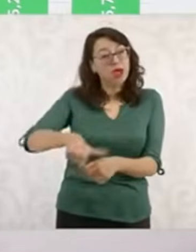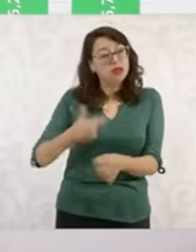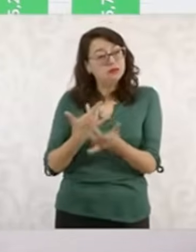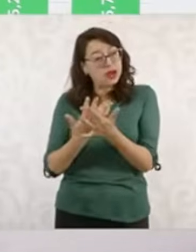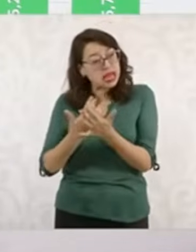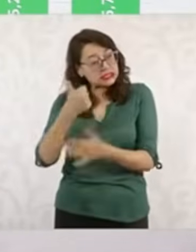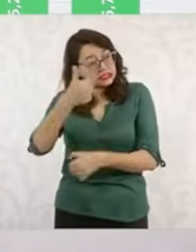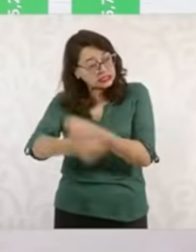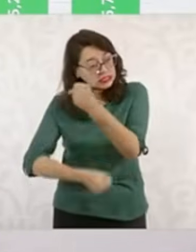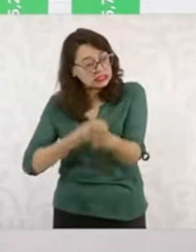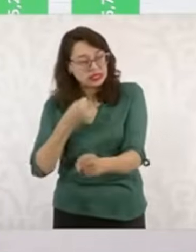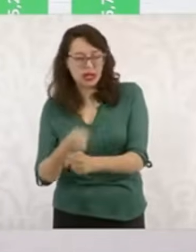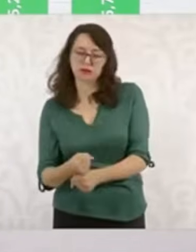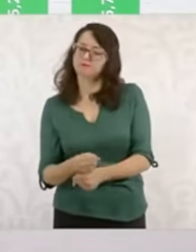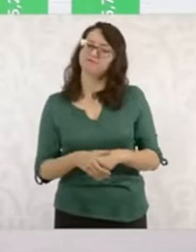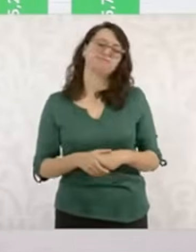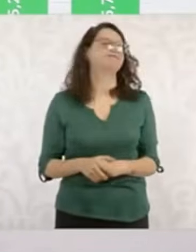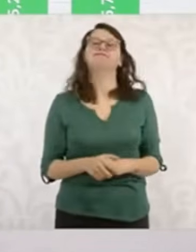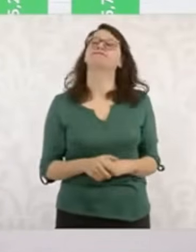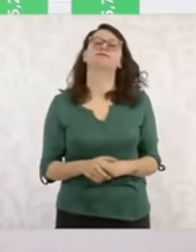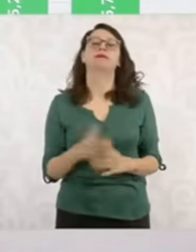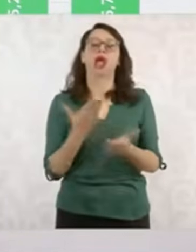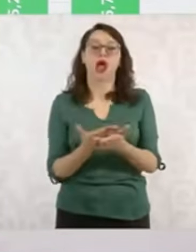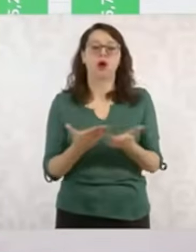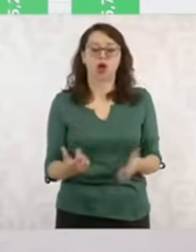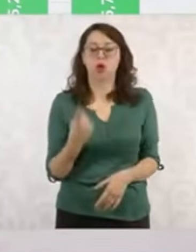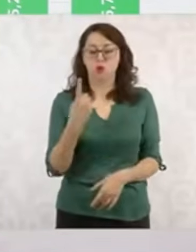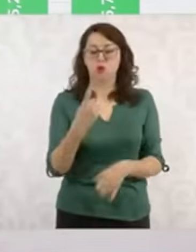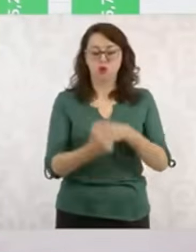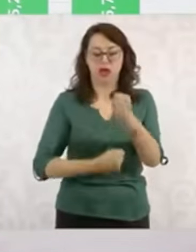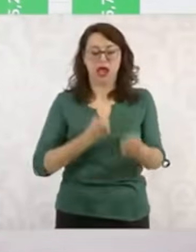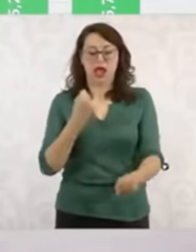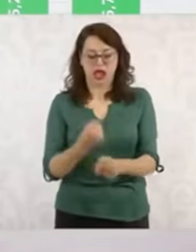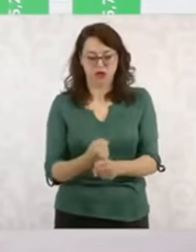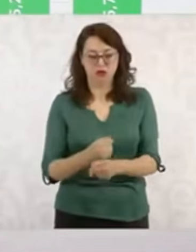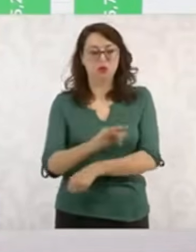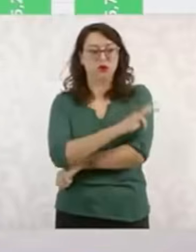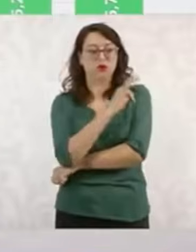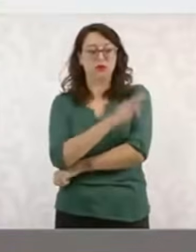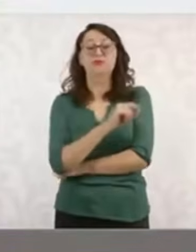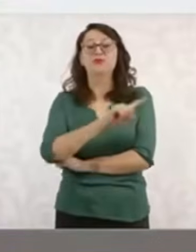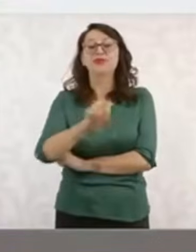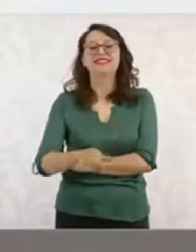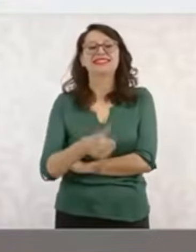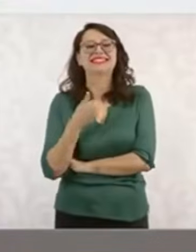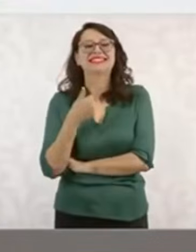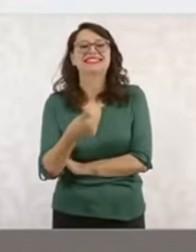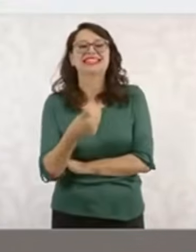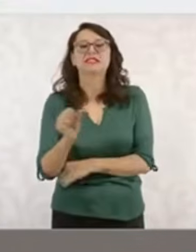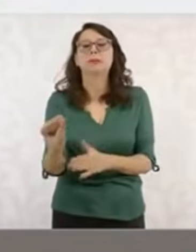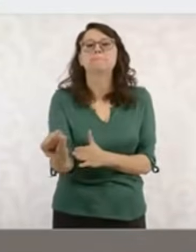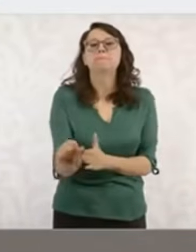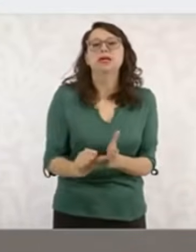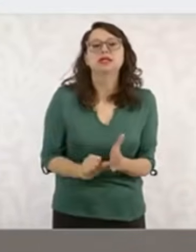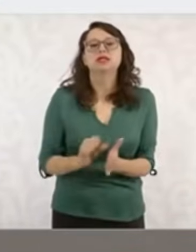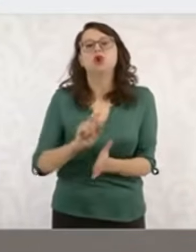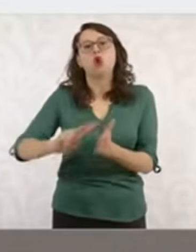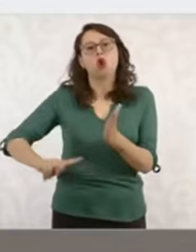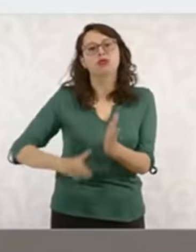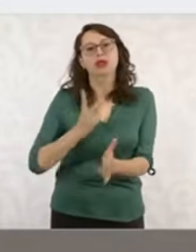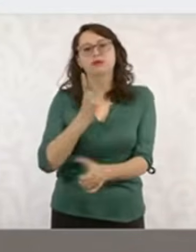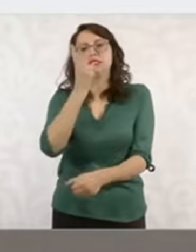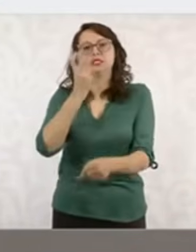vacunación universal, la vacunación es al año y 6 meses después, es decir, al año y medio de edad de